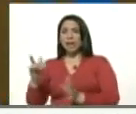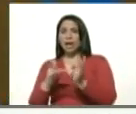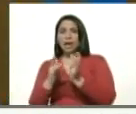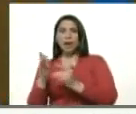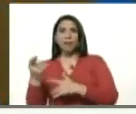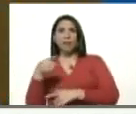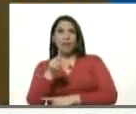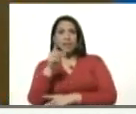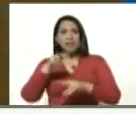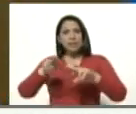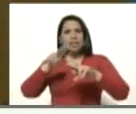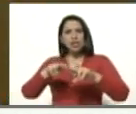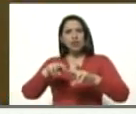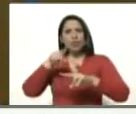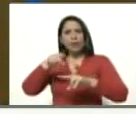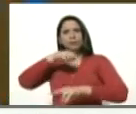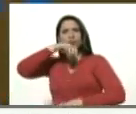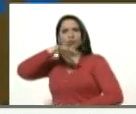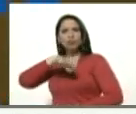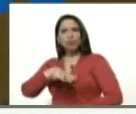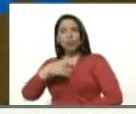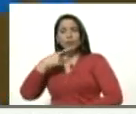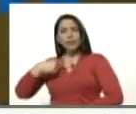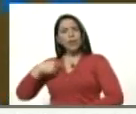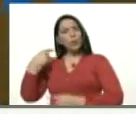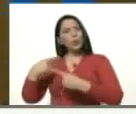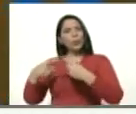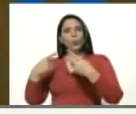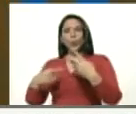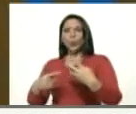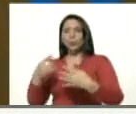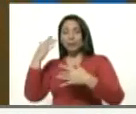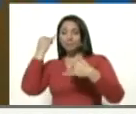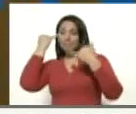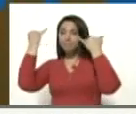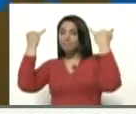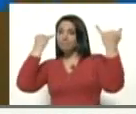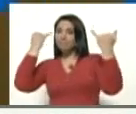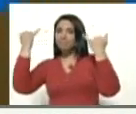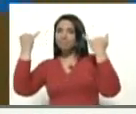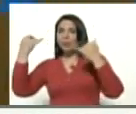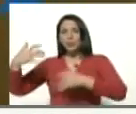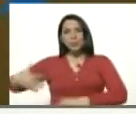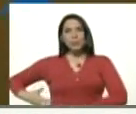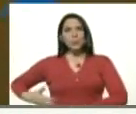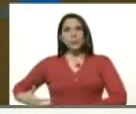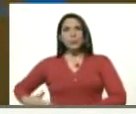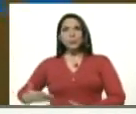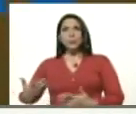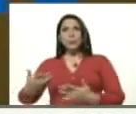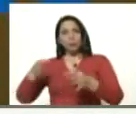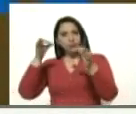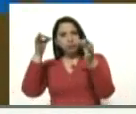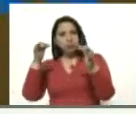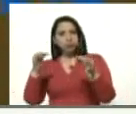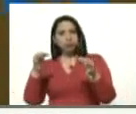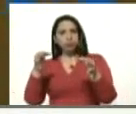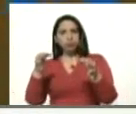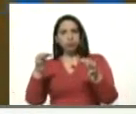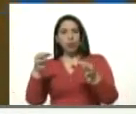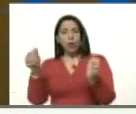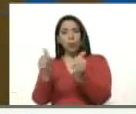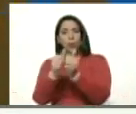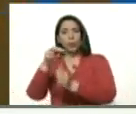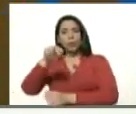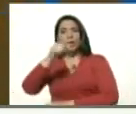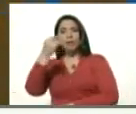de esta odisea. Nos diría cosas muy sabias, de humor fino aderezadas. Con Nasoa se